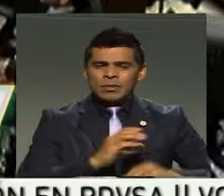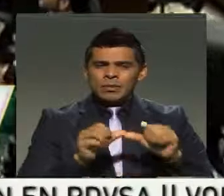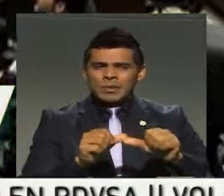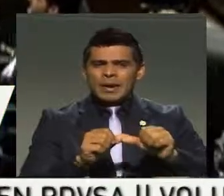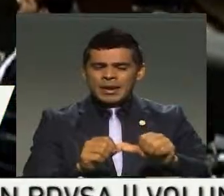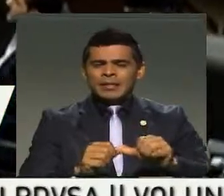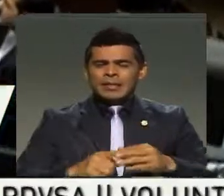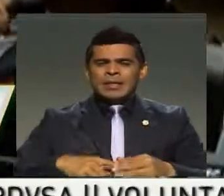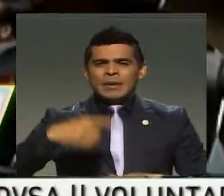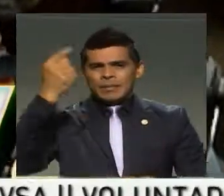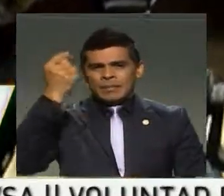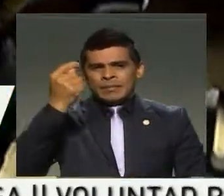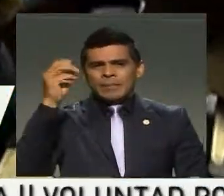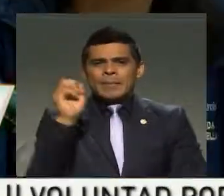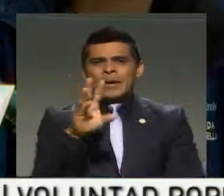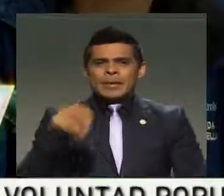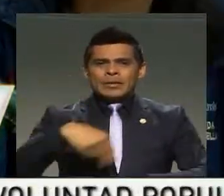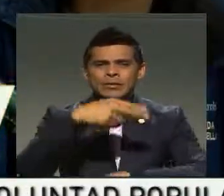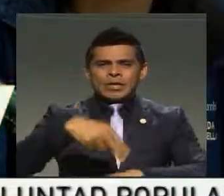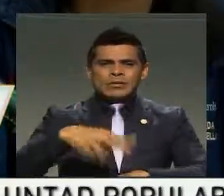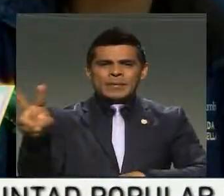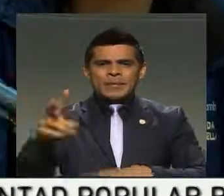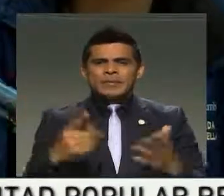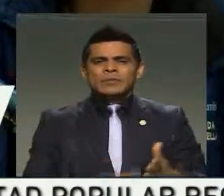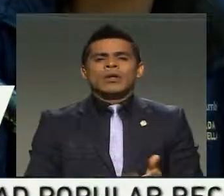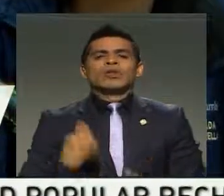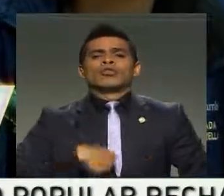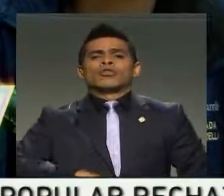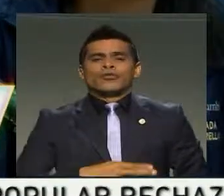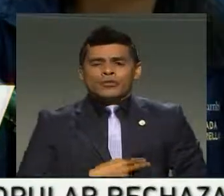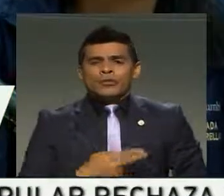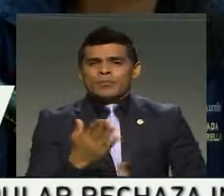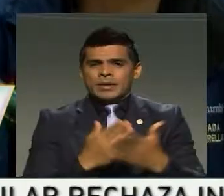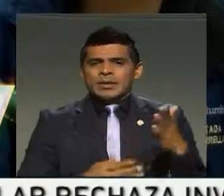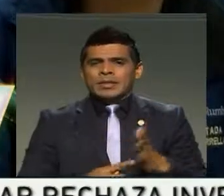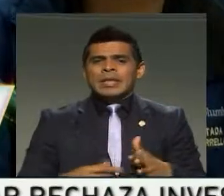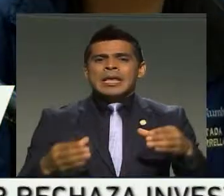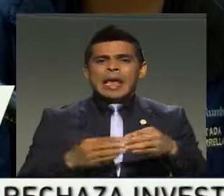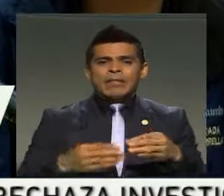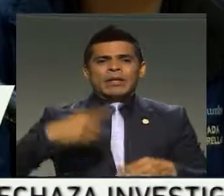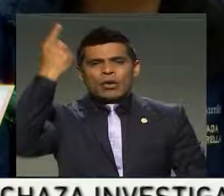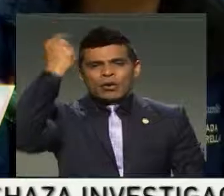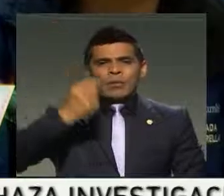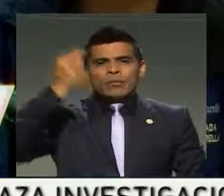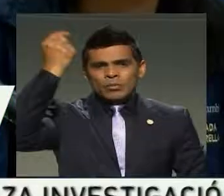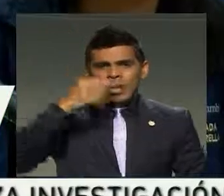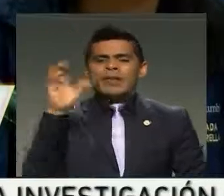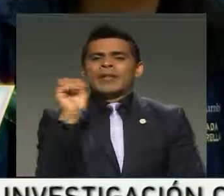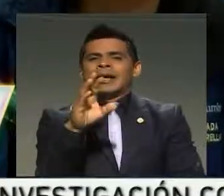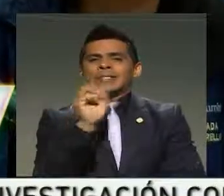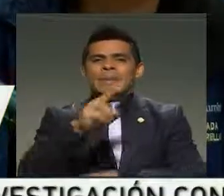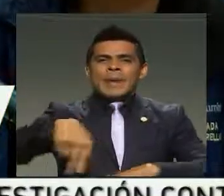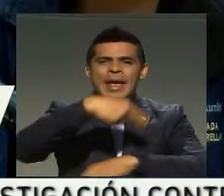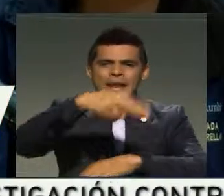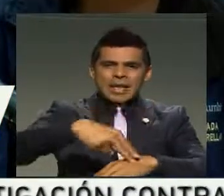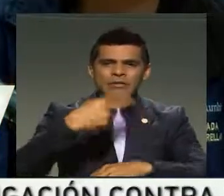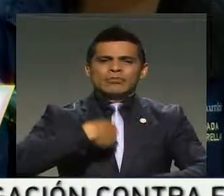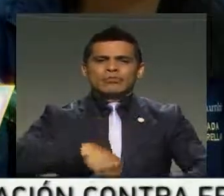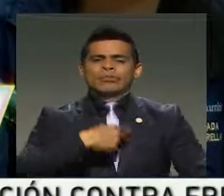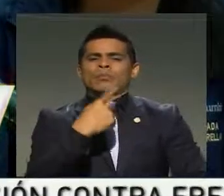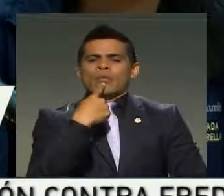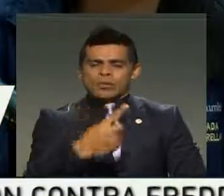del Parlamento venezolano. Voluntad Popular, a través de la Comisión de Contraloría, a través de sus diputados en la Asamblea Nacional, ha sido enfático, ha